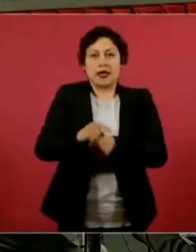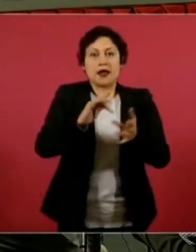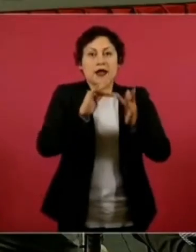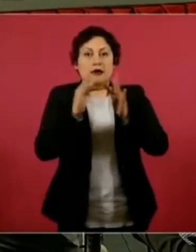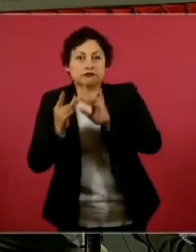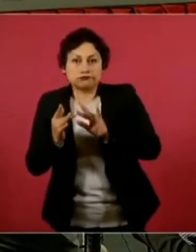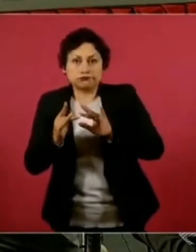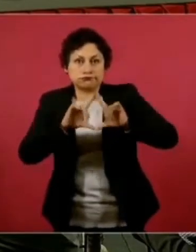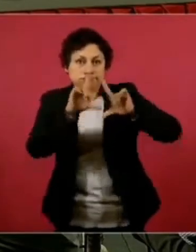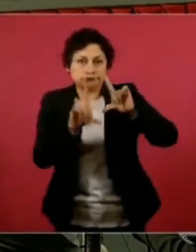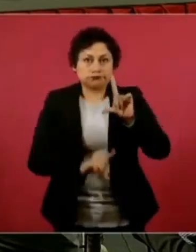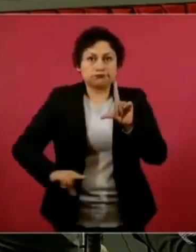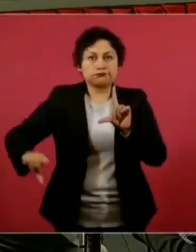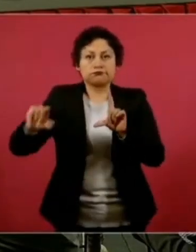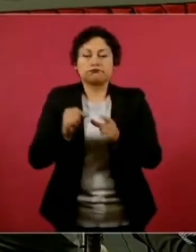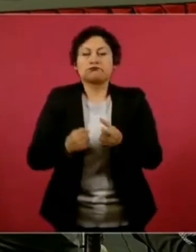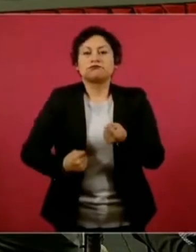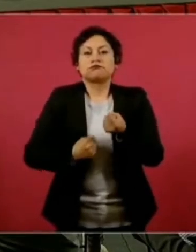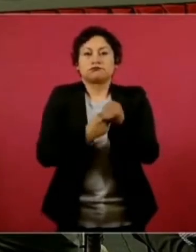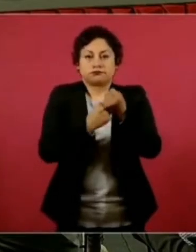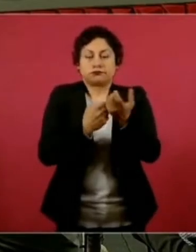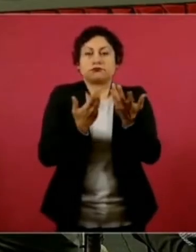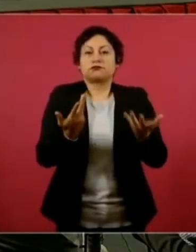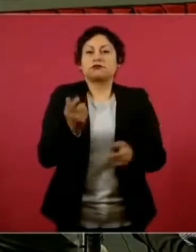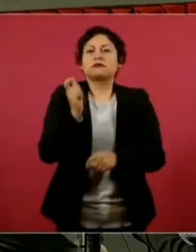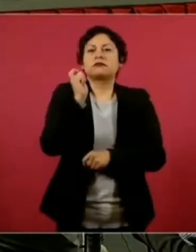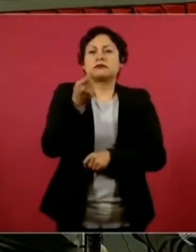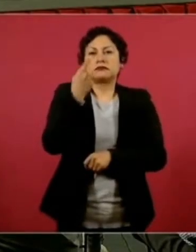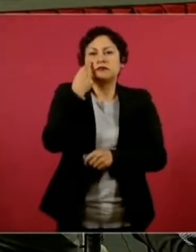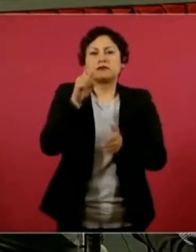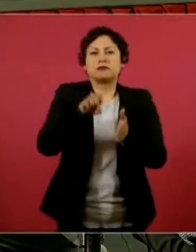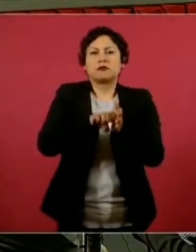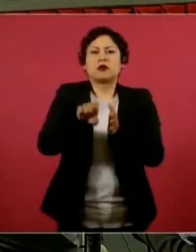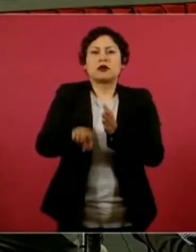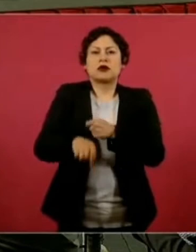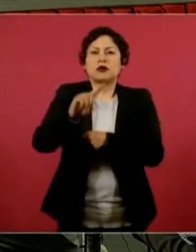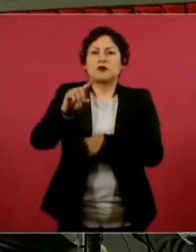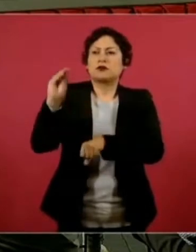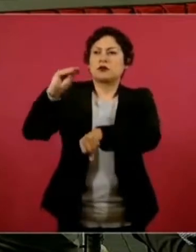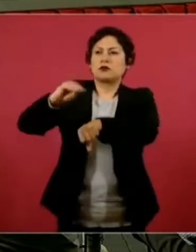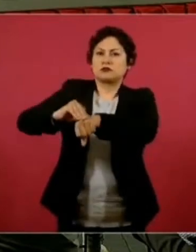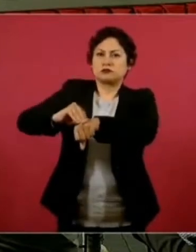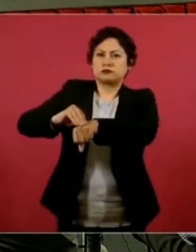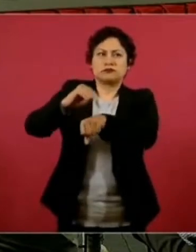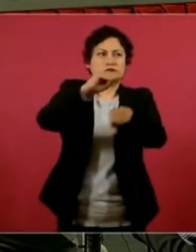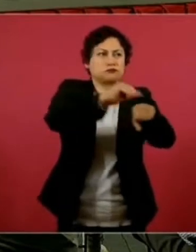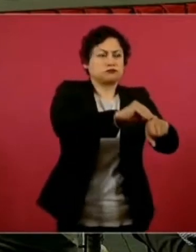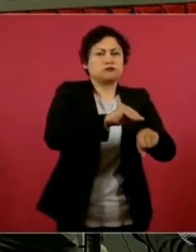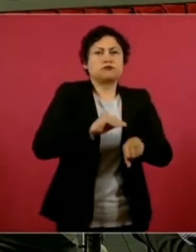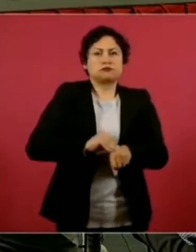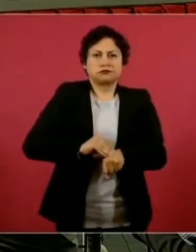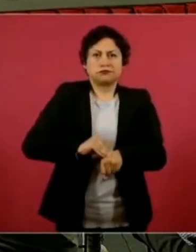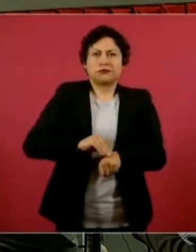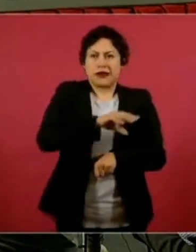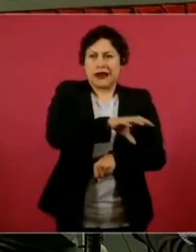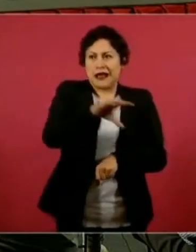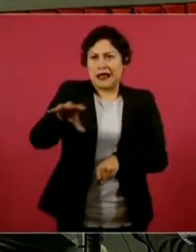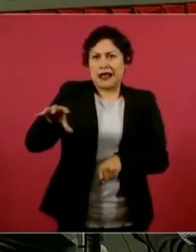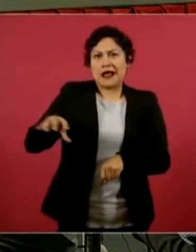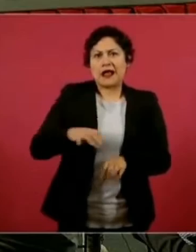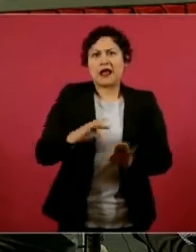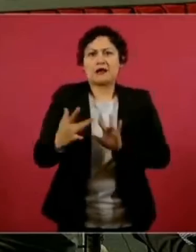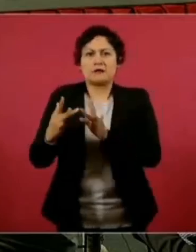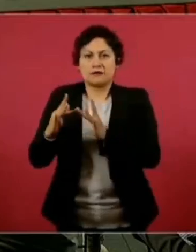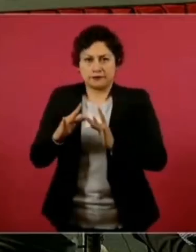de las centrales que se han instalado mediante esquemas de balcanización de la red. Aquí podemos ver cómo